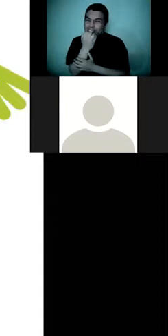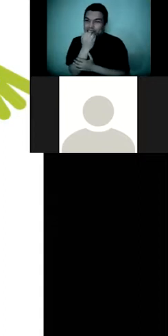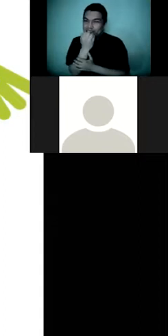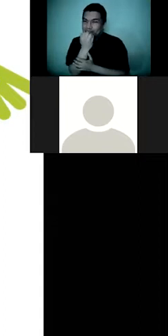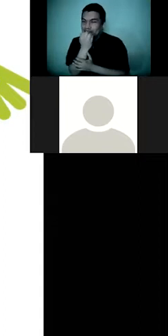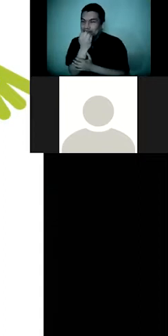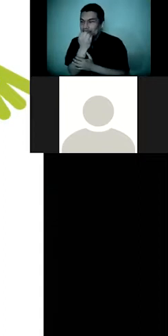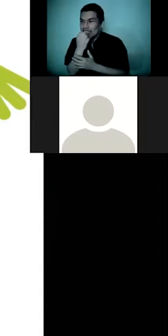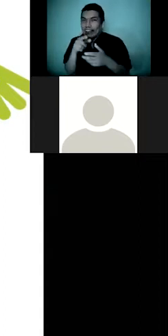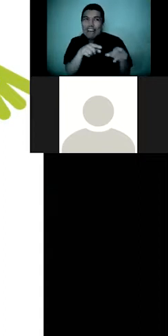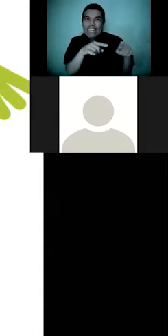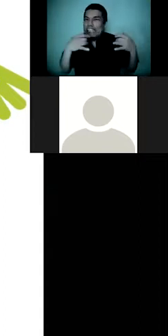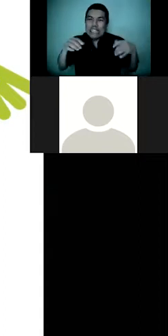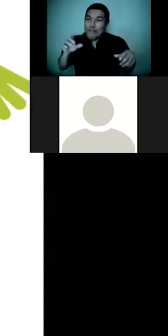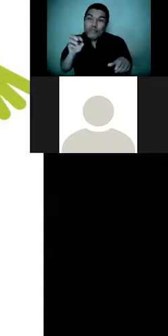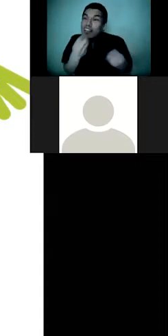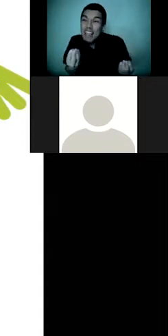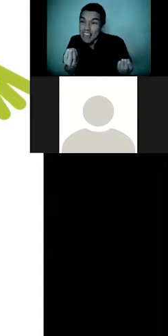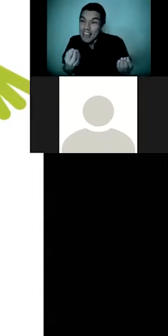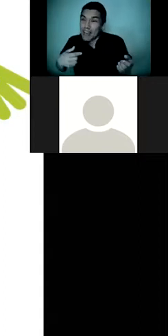todo veía en español y no entendía el español.